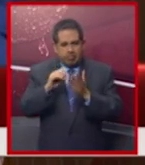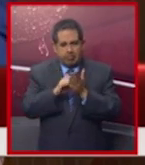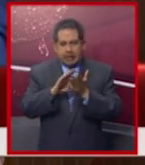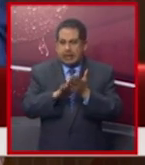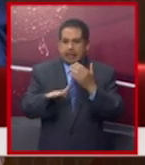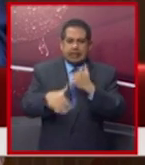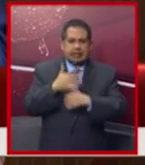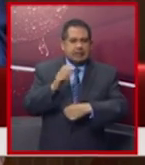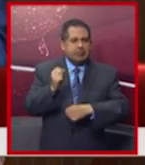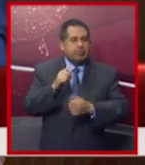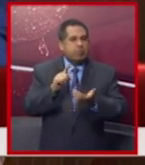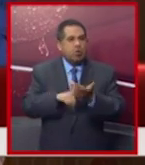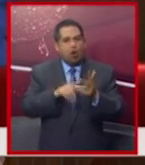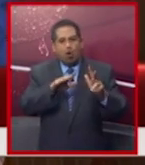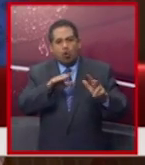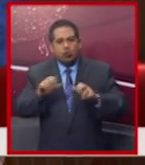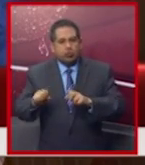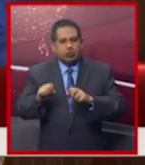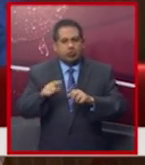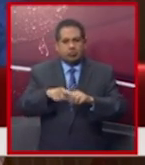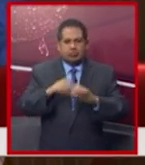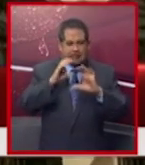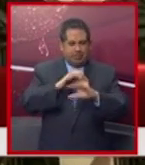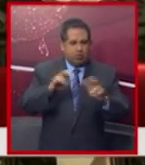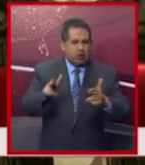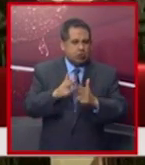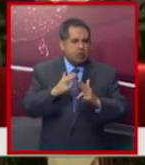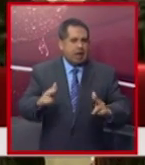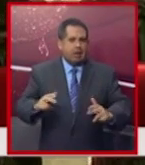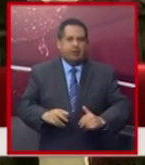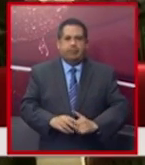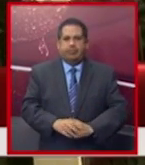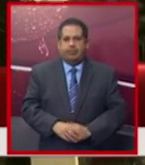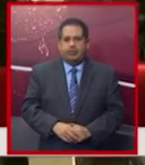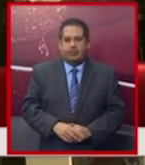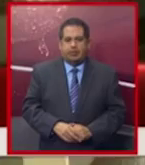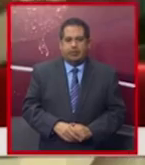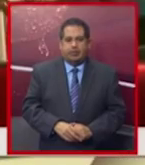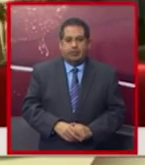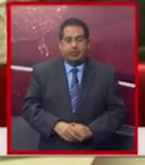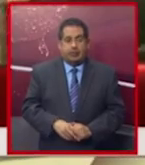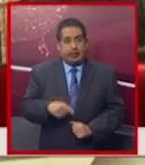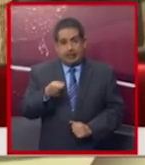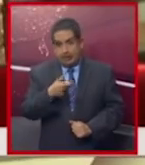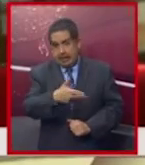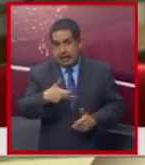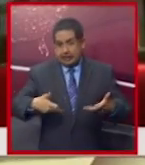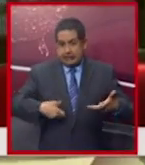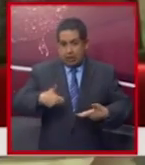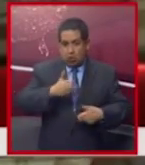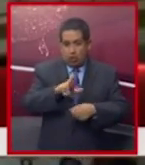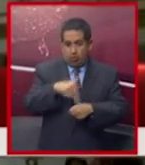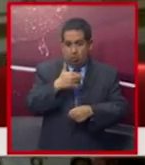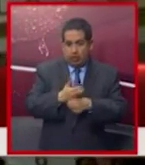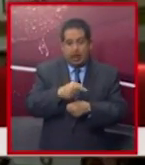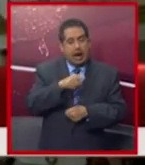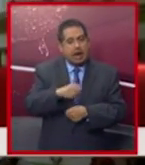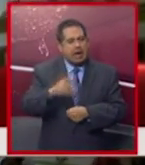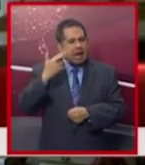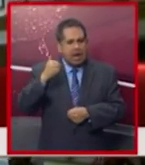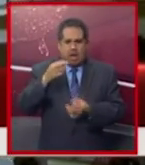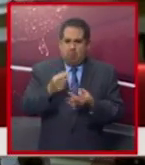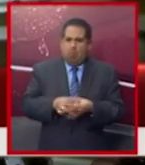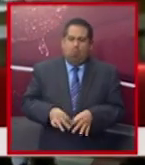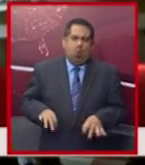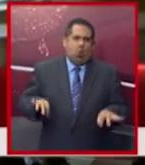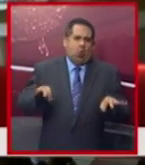15 de septiembre de 1854. El denominado Teatro de la República ha sido sede de